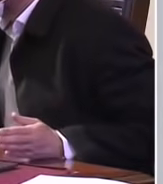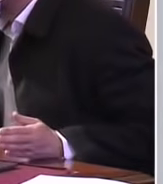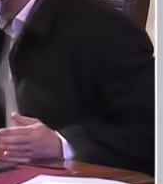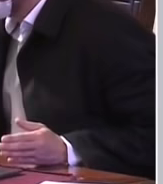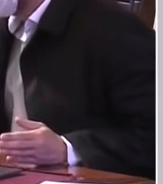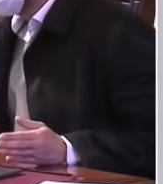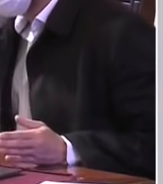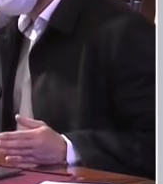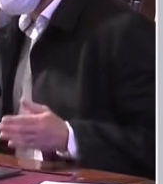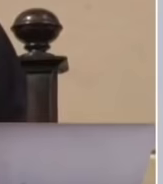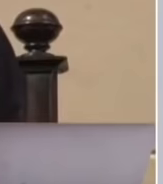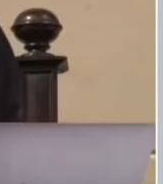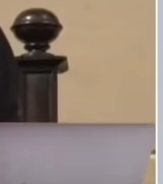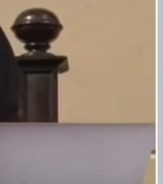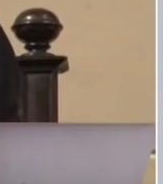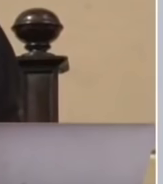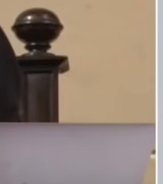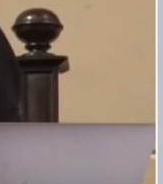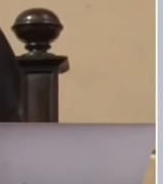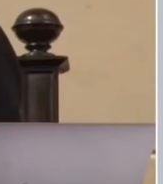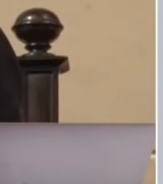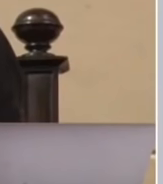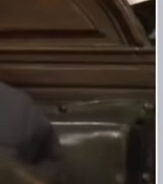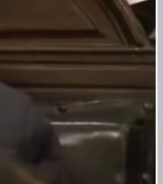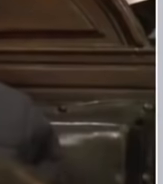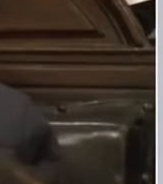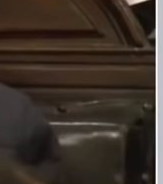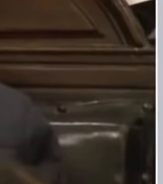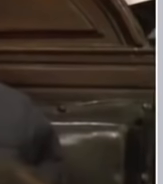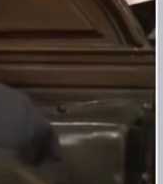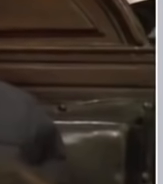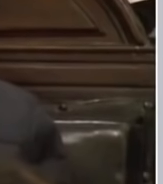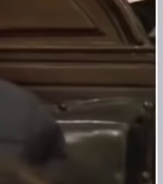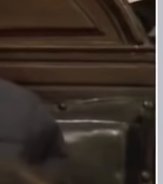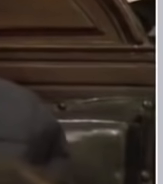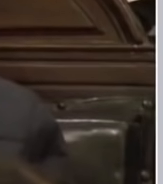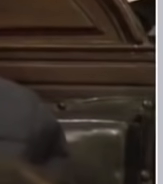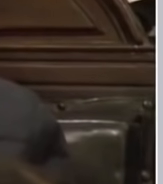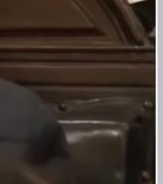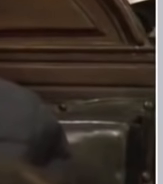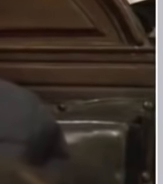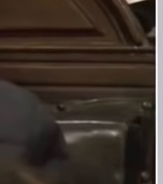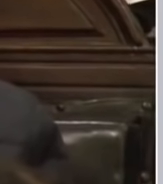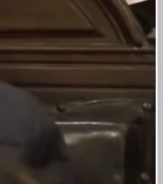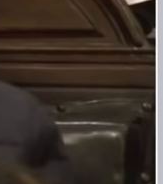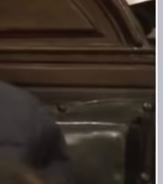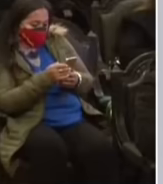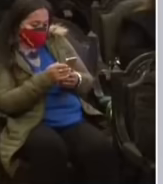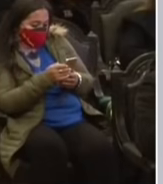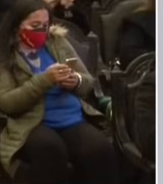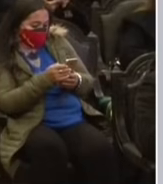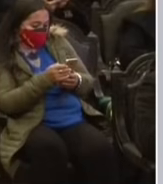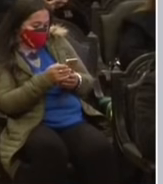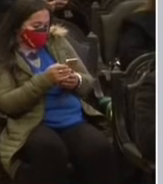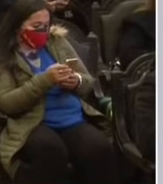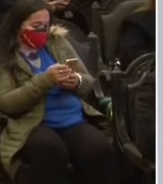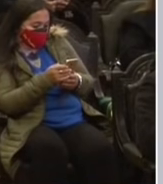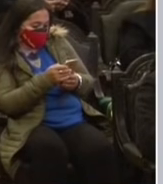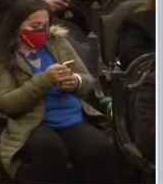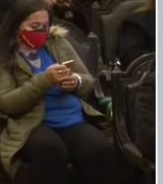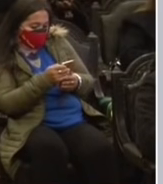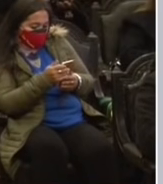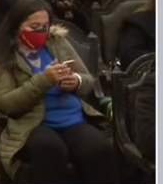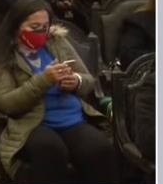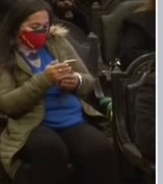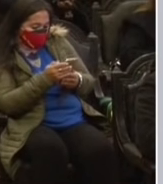aún nada que conduzca al debate constitucional, es decir, al cumplimiento de la única meta,